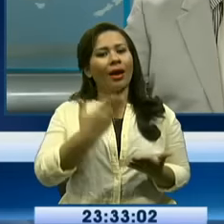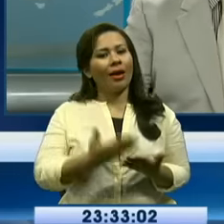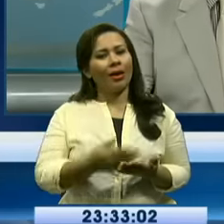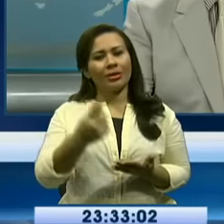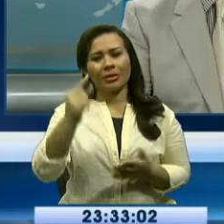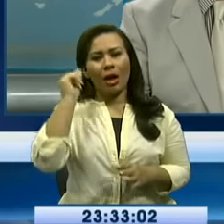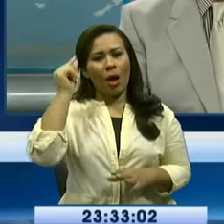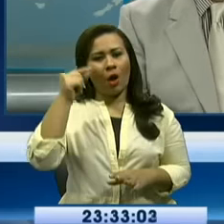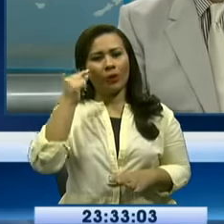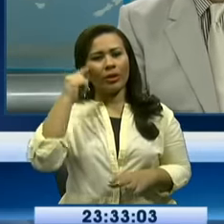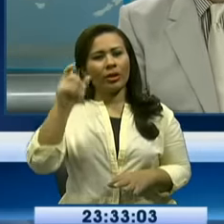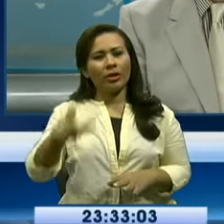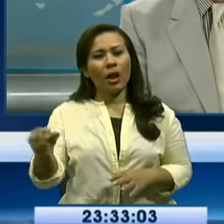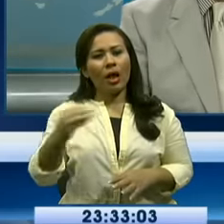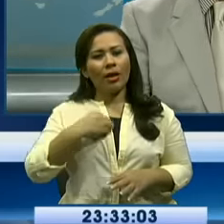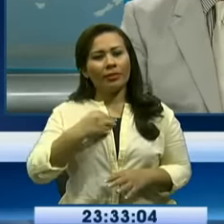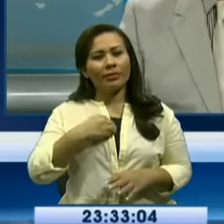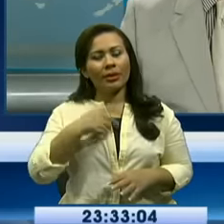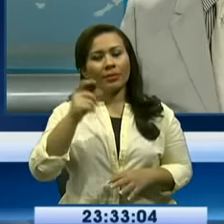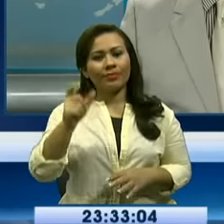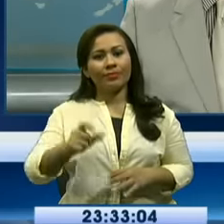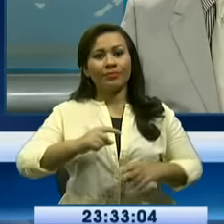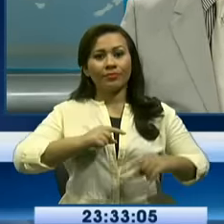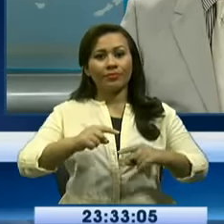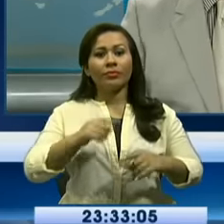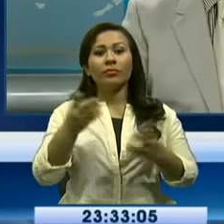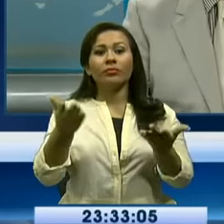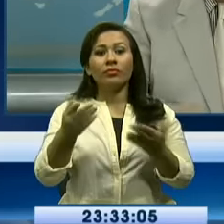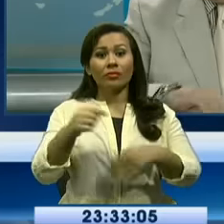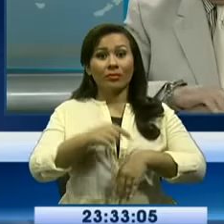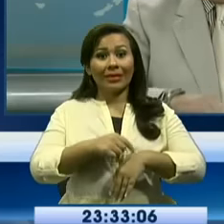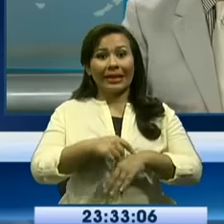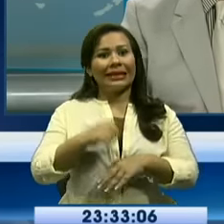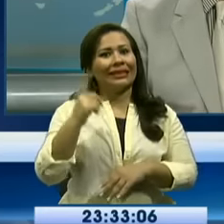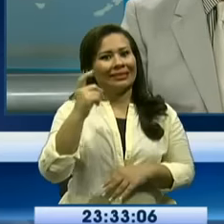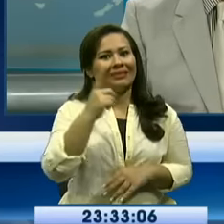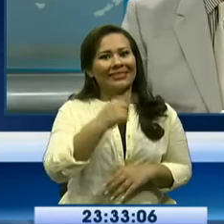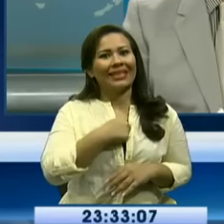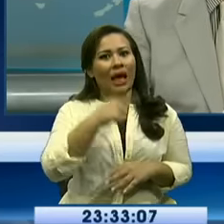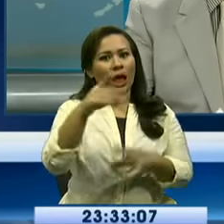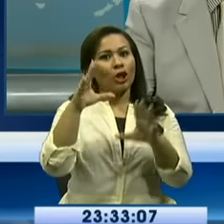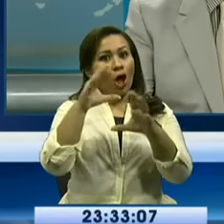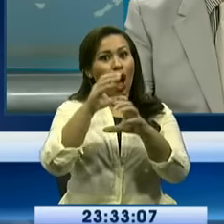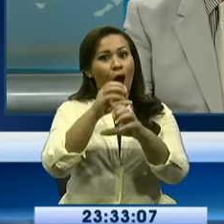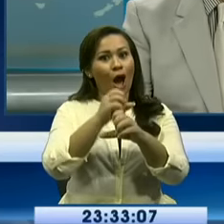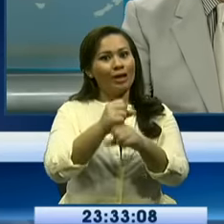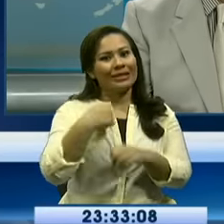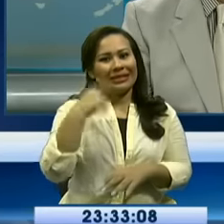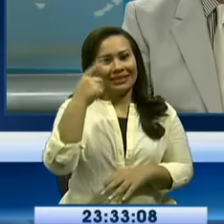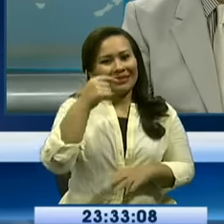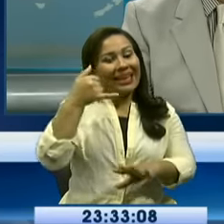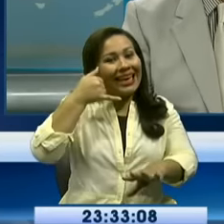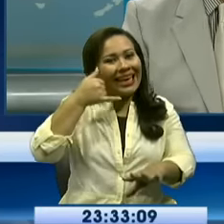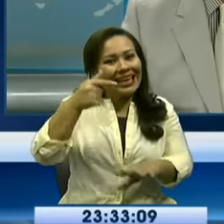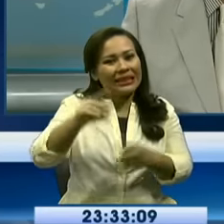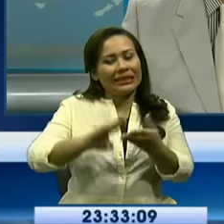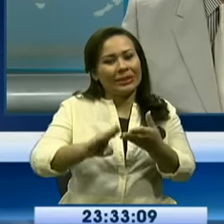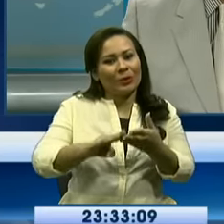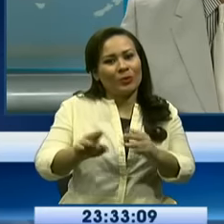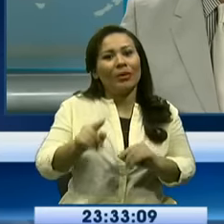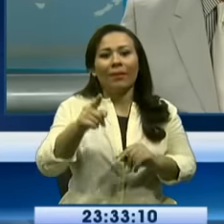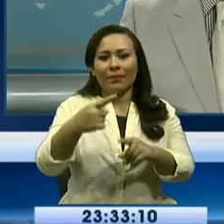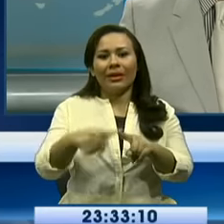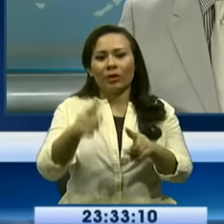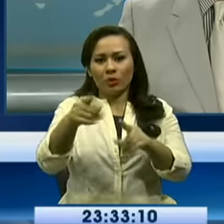gobernadora, muchísimas gracias por la amabilidad de atendernos a esta hora del día, que es bastante elevada la hora de la noche, gobernadora. Sin embargo,